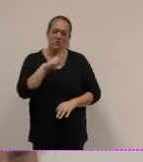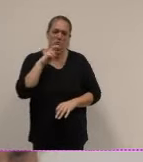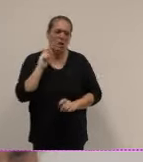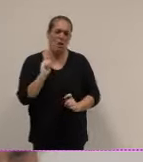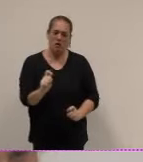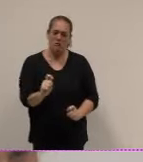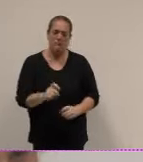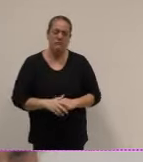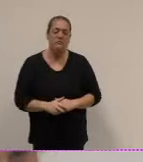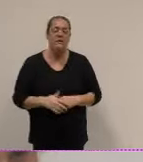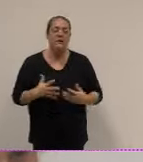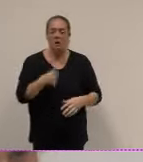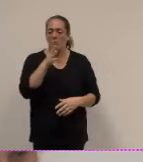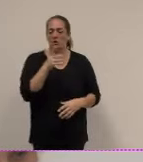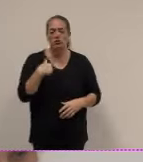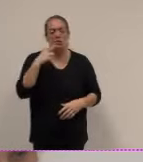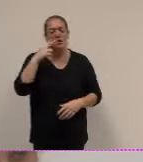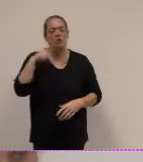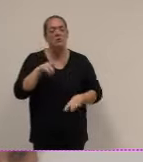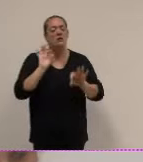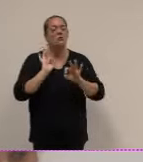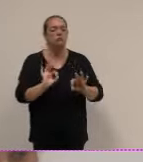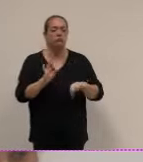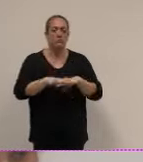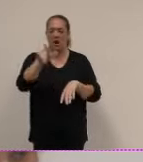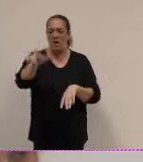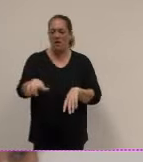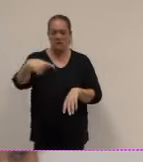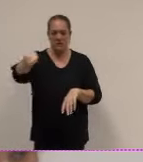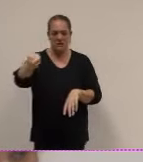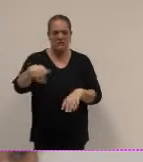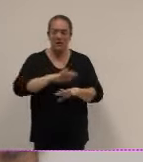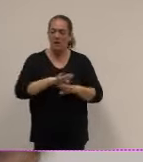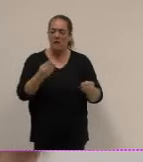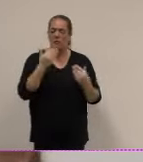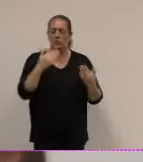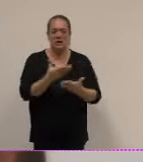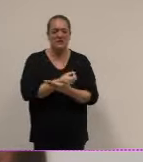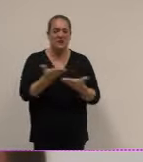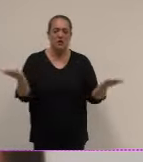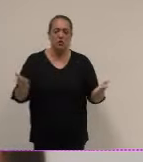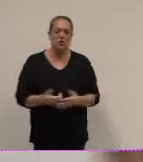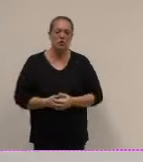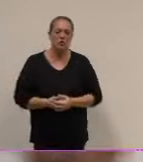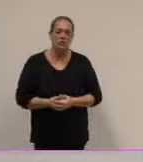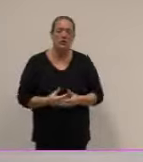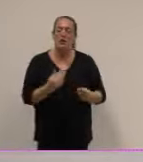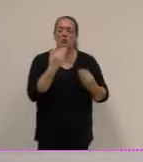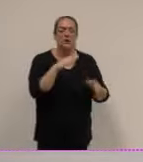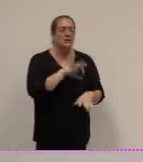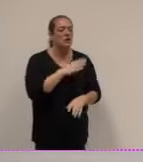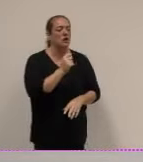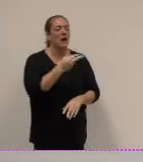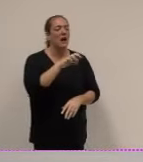su justa medida, y por eso quiero hacer un reconocimiento expreso a él. Nada más, muchas gracias a todos. Muchas gracias, señor